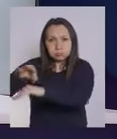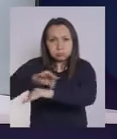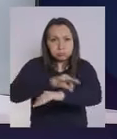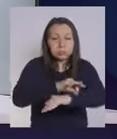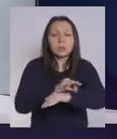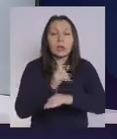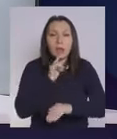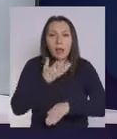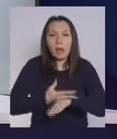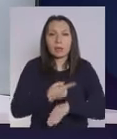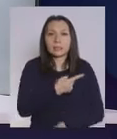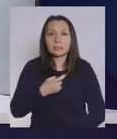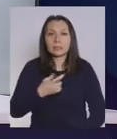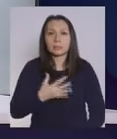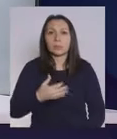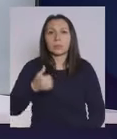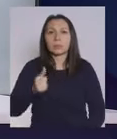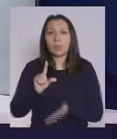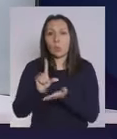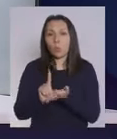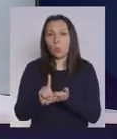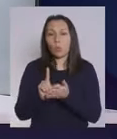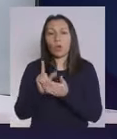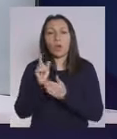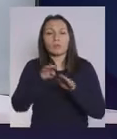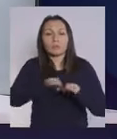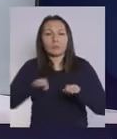de 156 recintos de hospedaje con